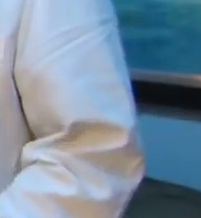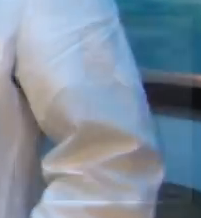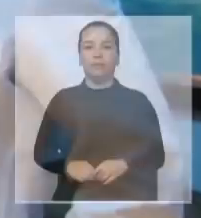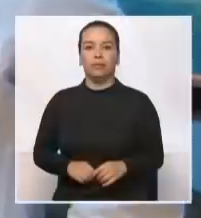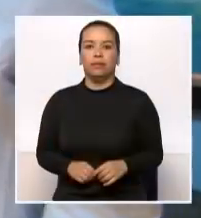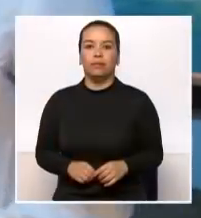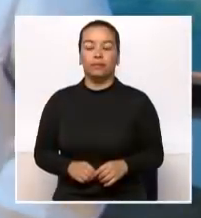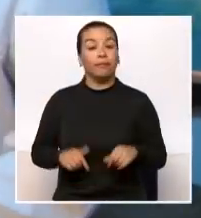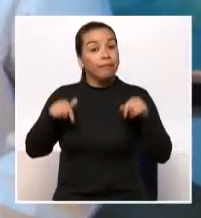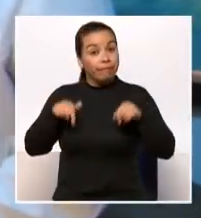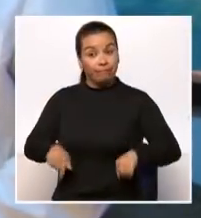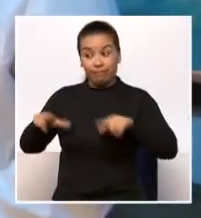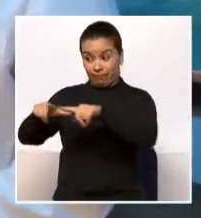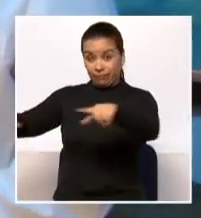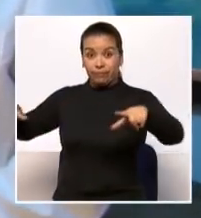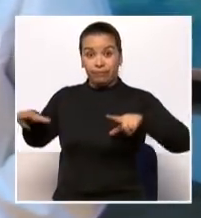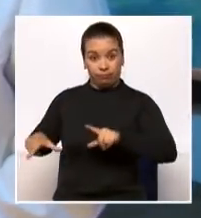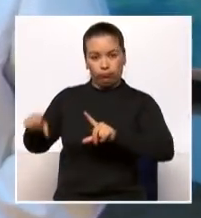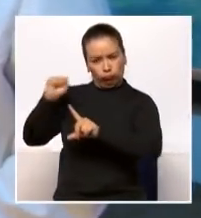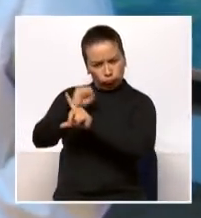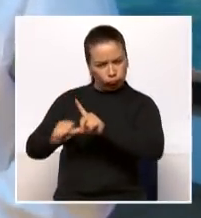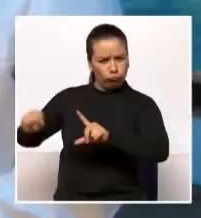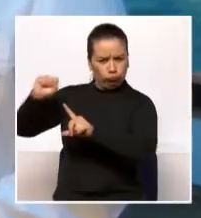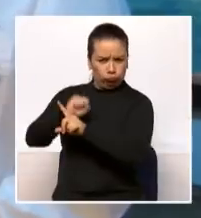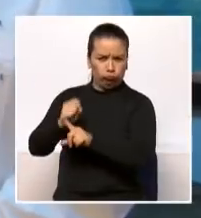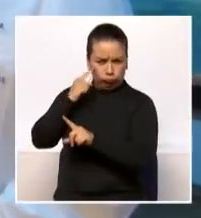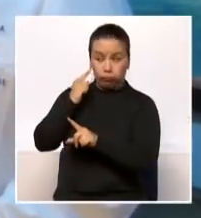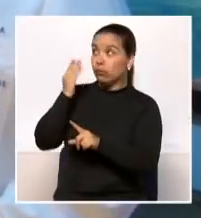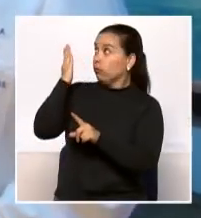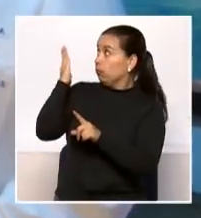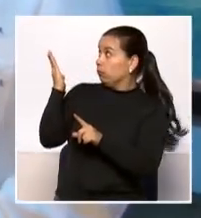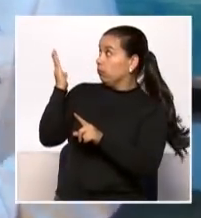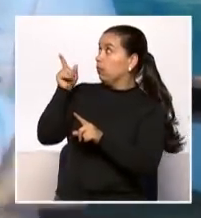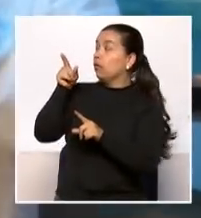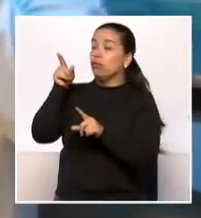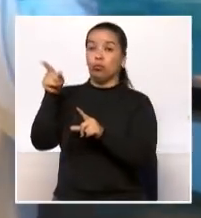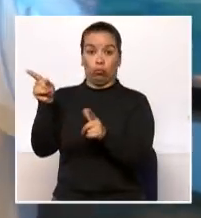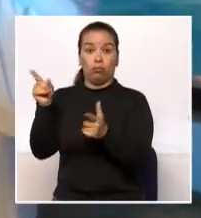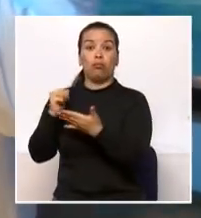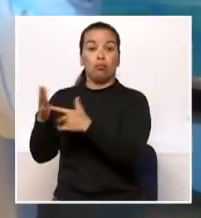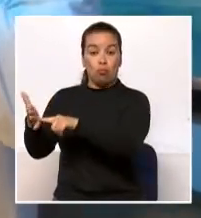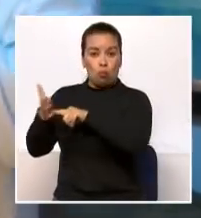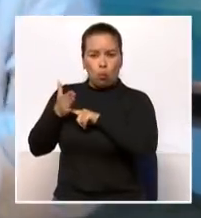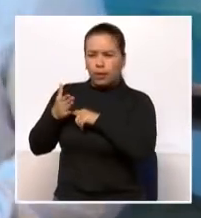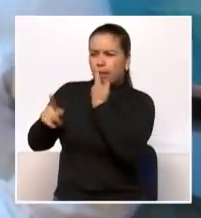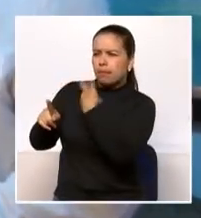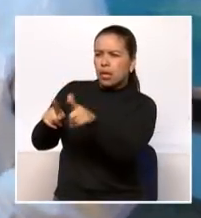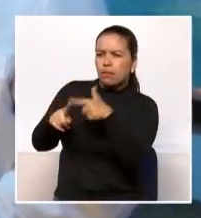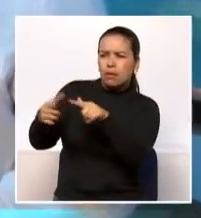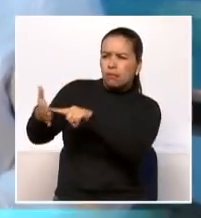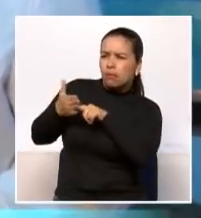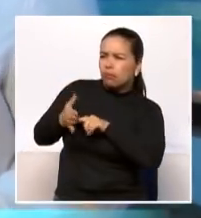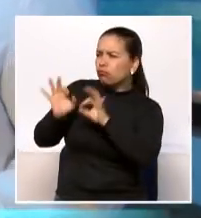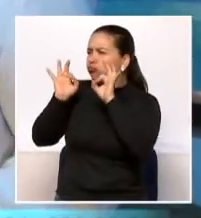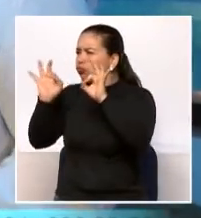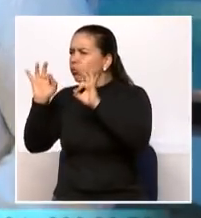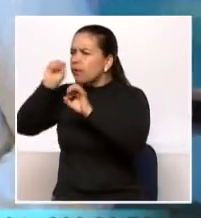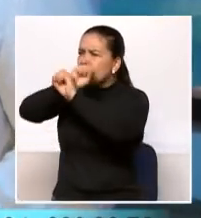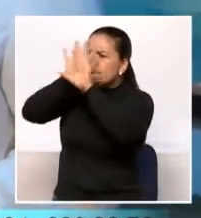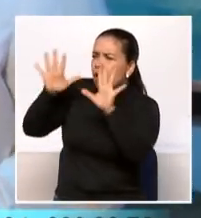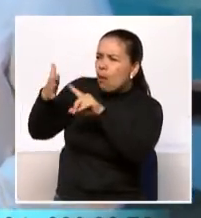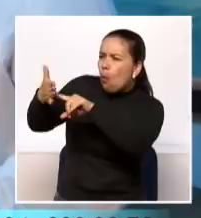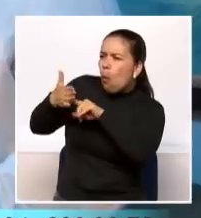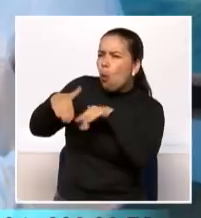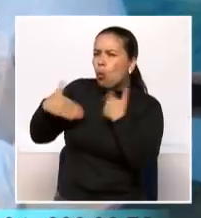Y estamos en el consultorio de ecografía, obviamente tiene unas especificaciones para poder visualizar mejor todas